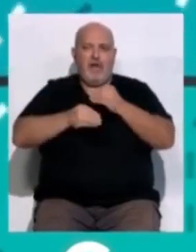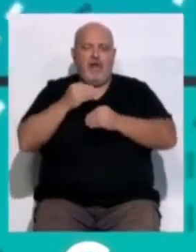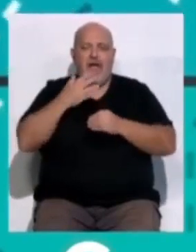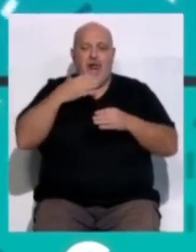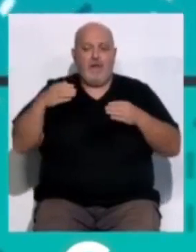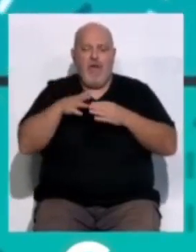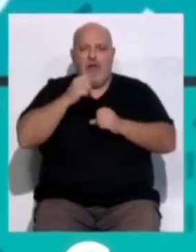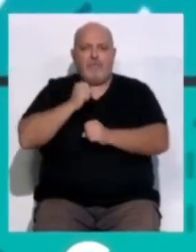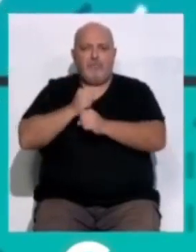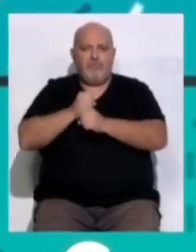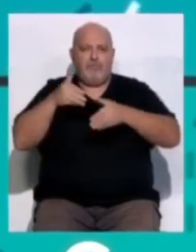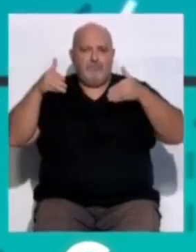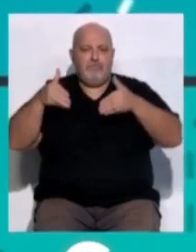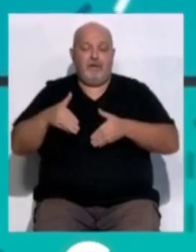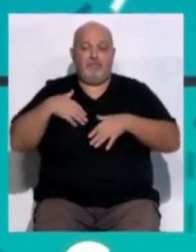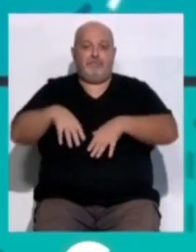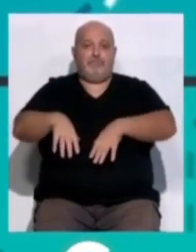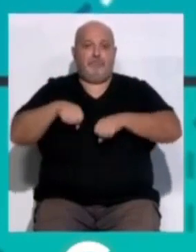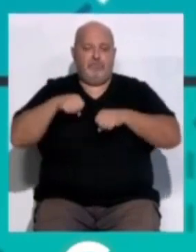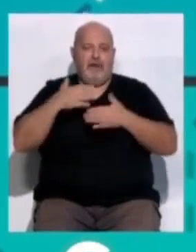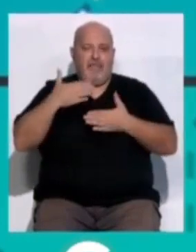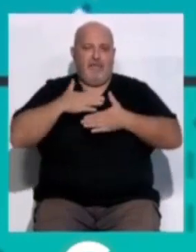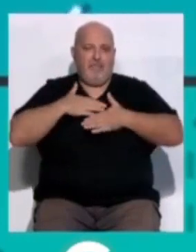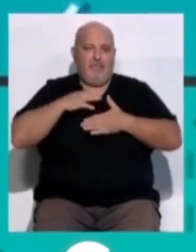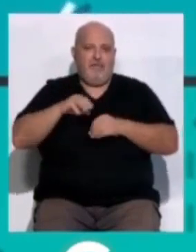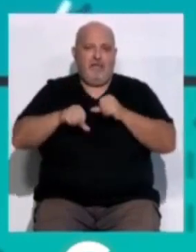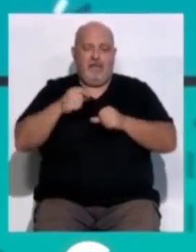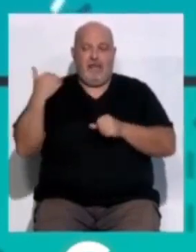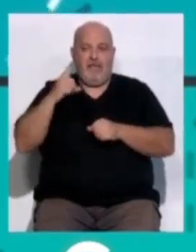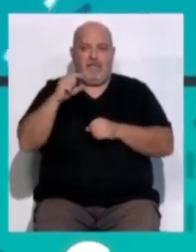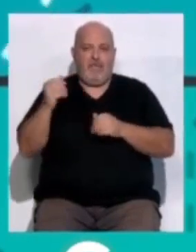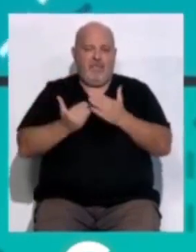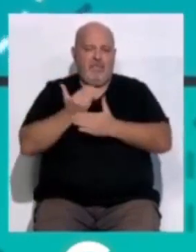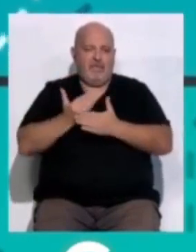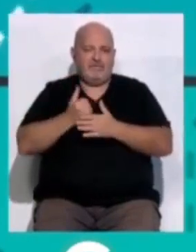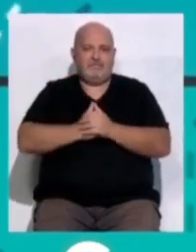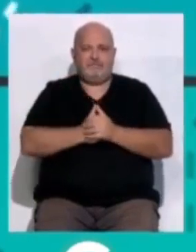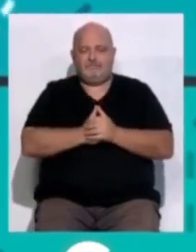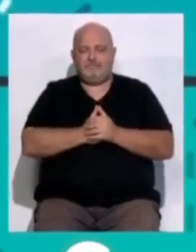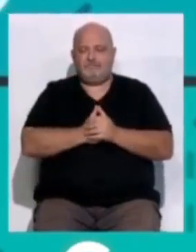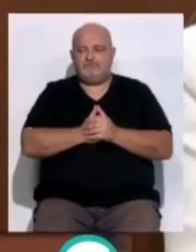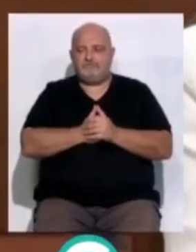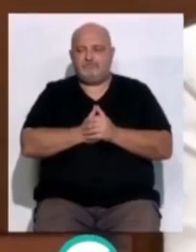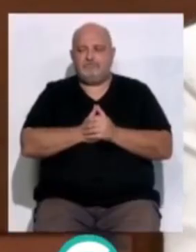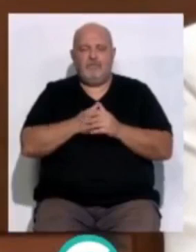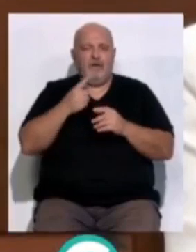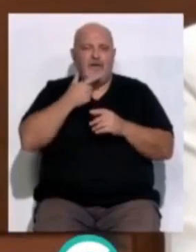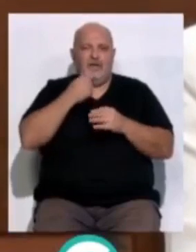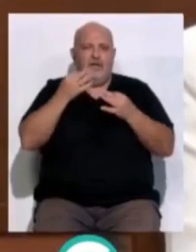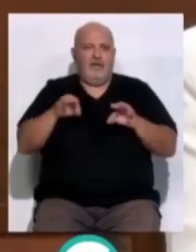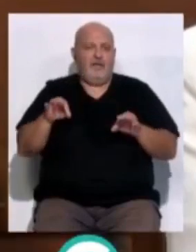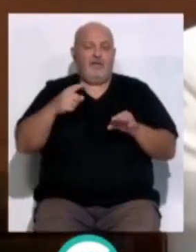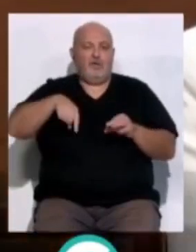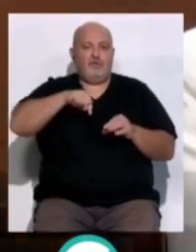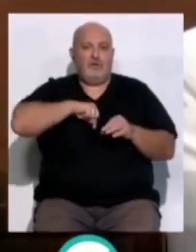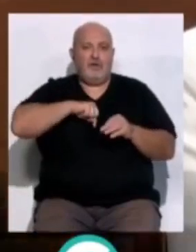equipo desde la llegada al ayuntamiento hace 100 días, según ha señalado. Es así de sencillo.